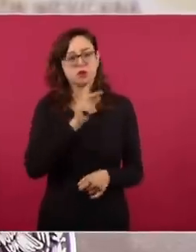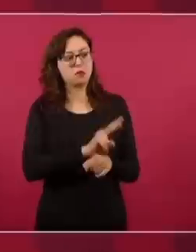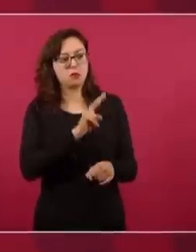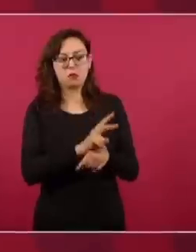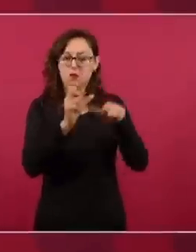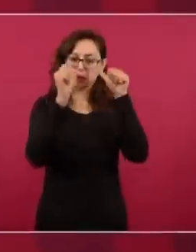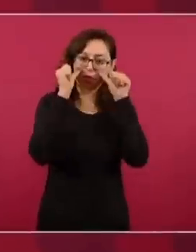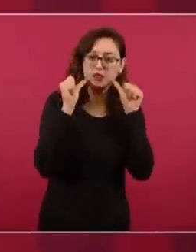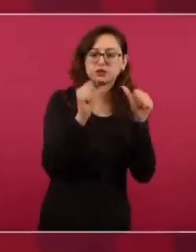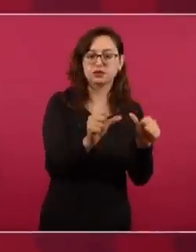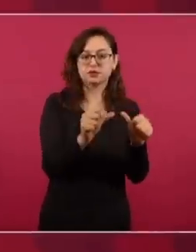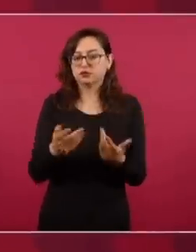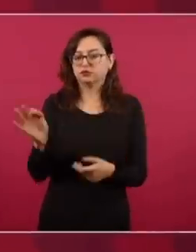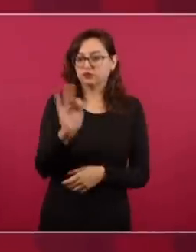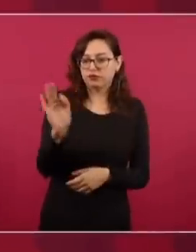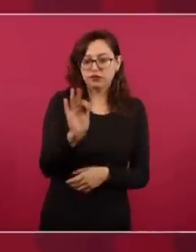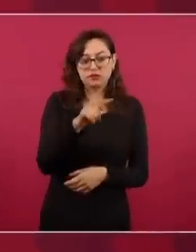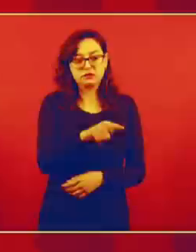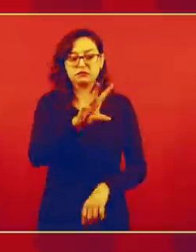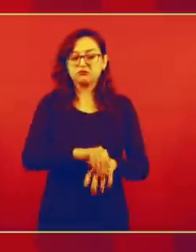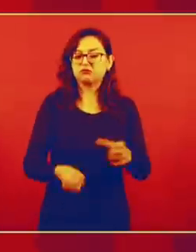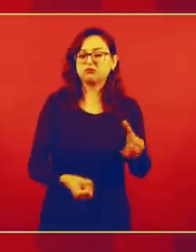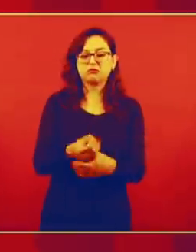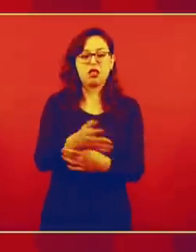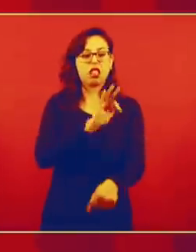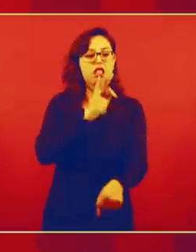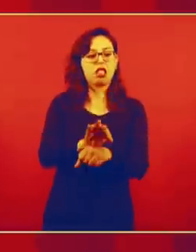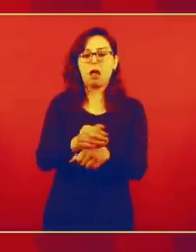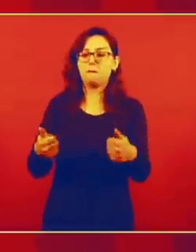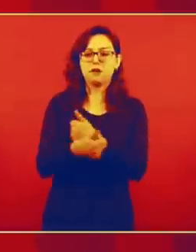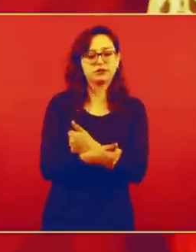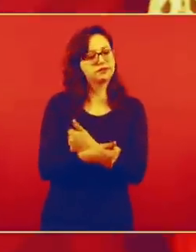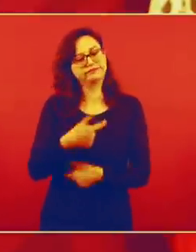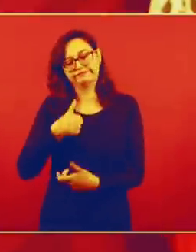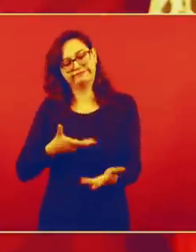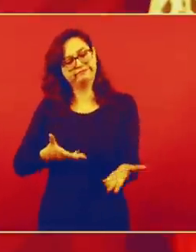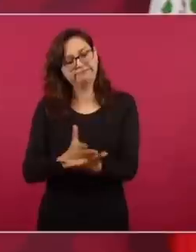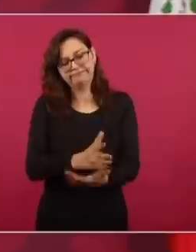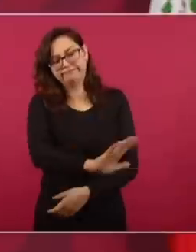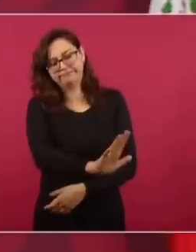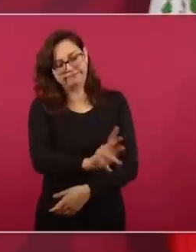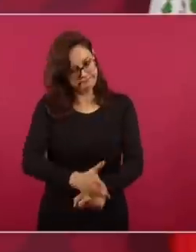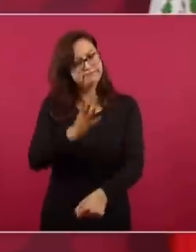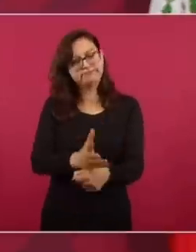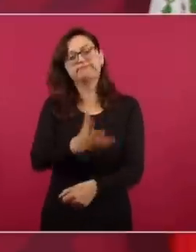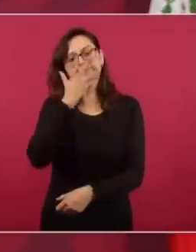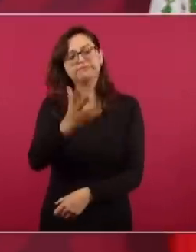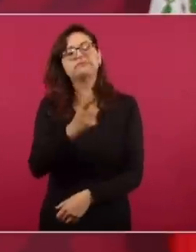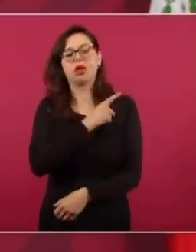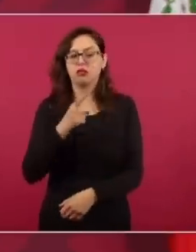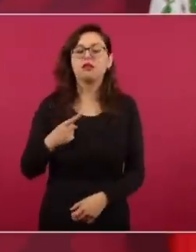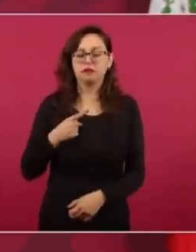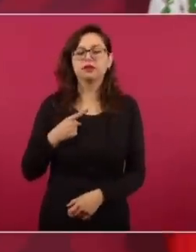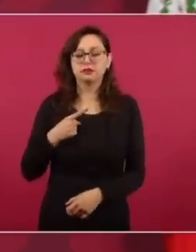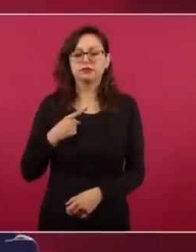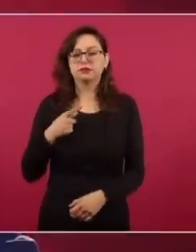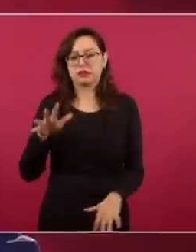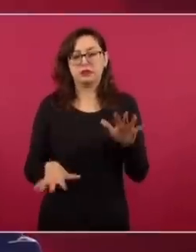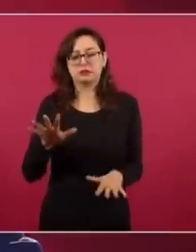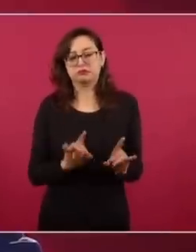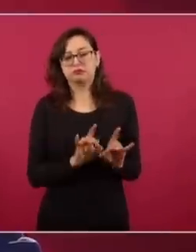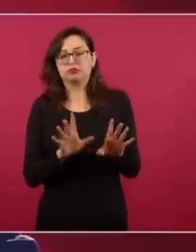y se repone el procedimiento. Nadie queda impune. No hay